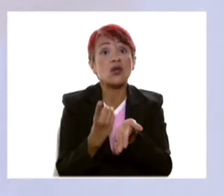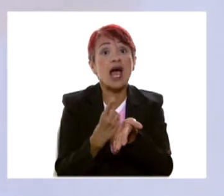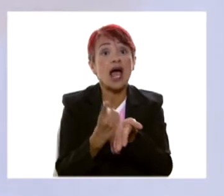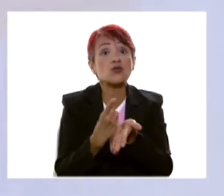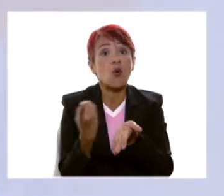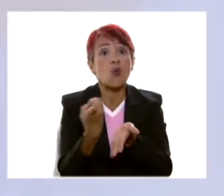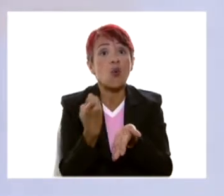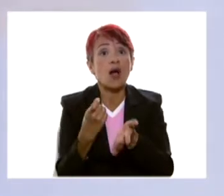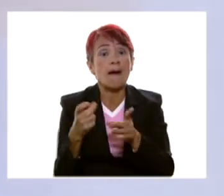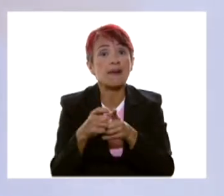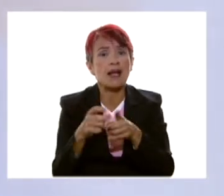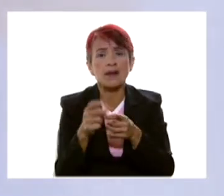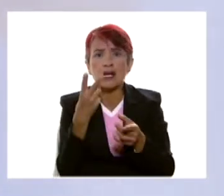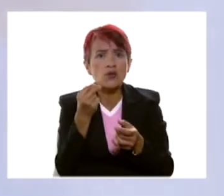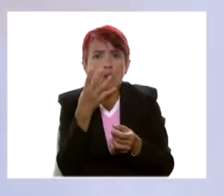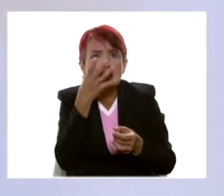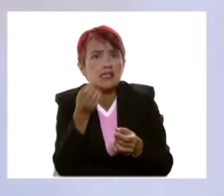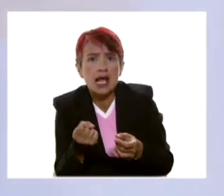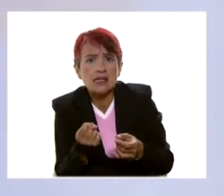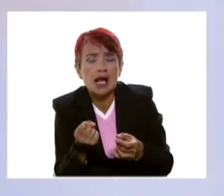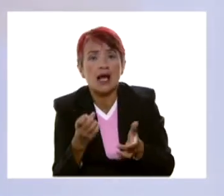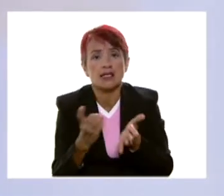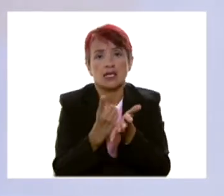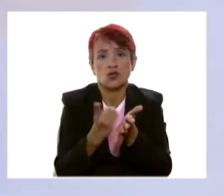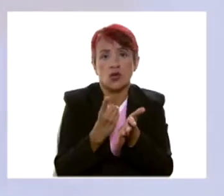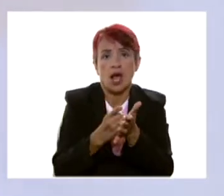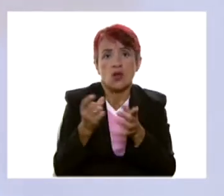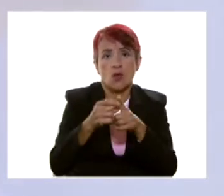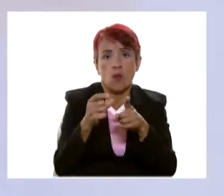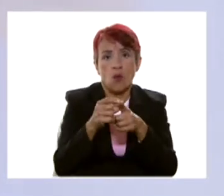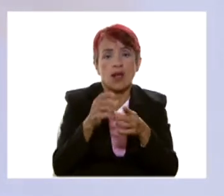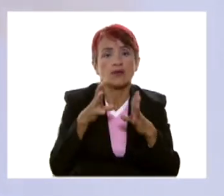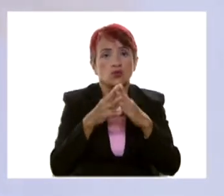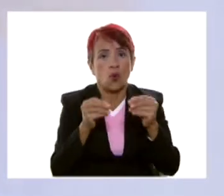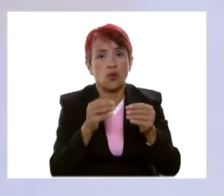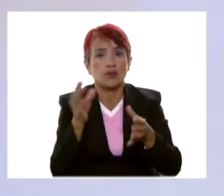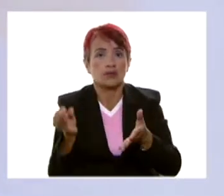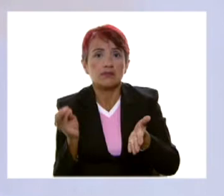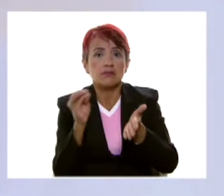significado de diferentes palabras y así pues tener la concordancia como tal.